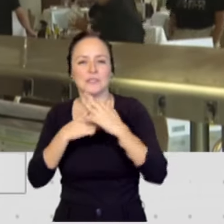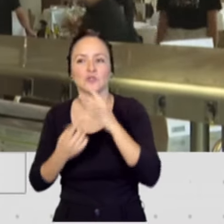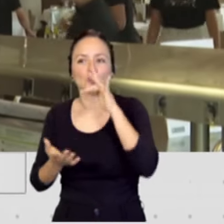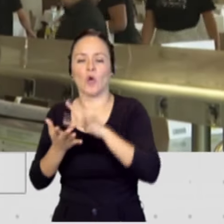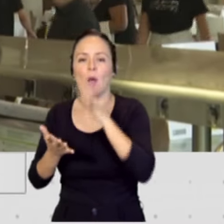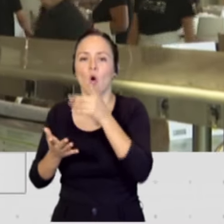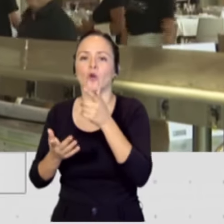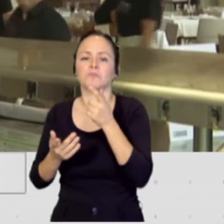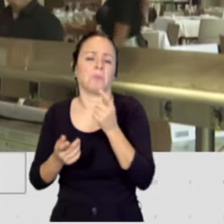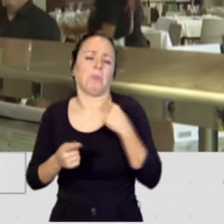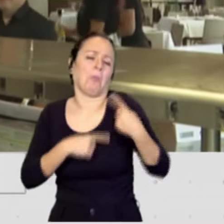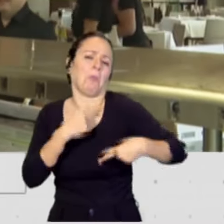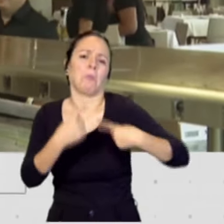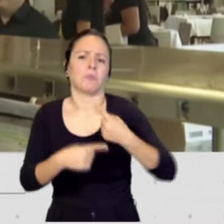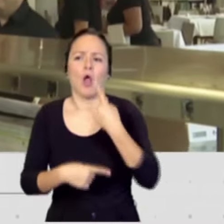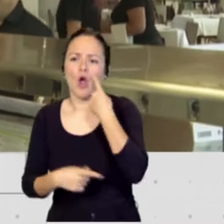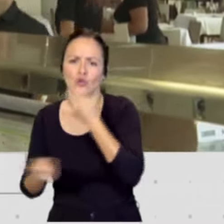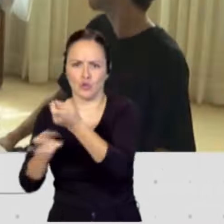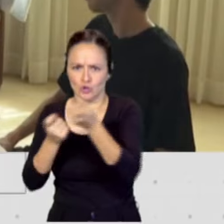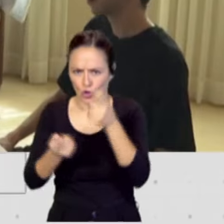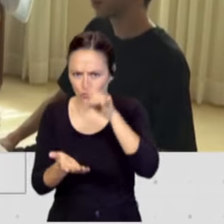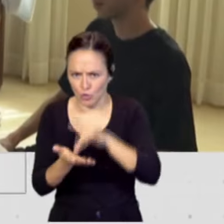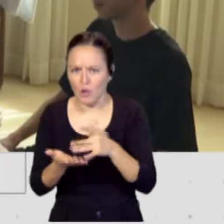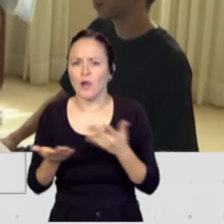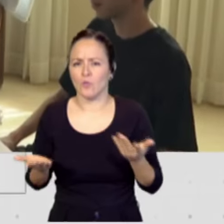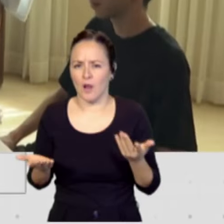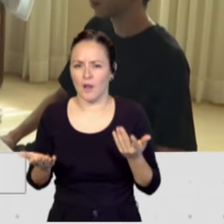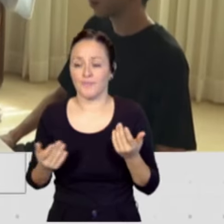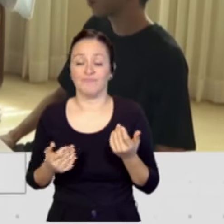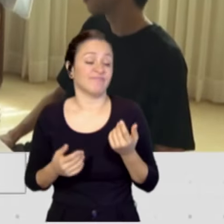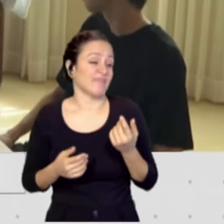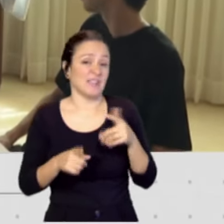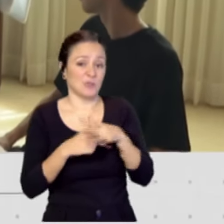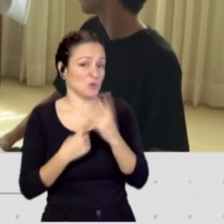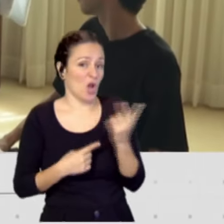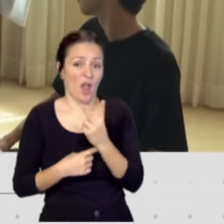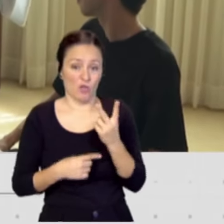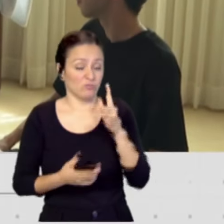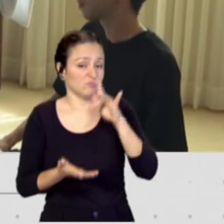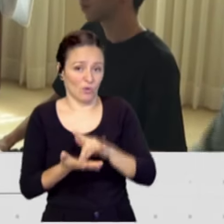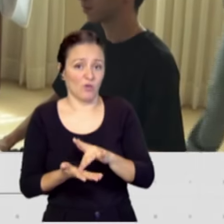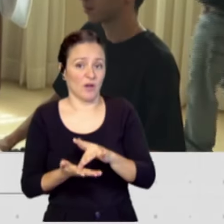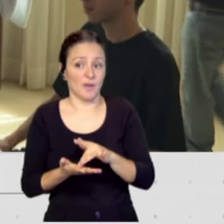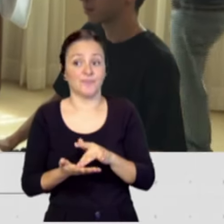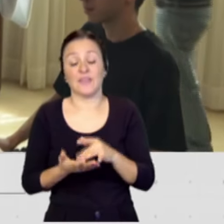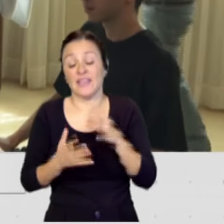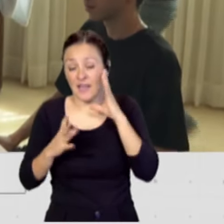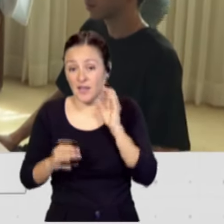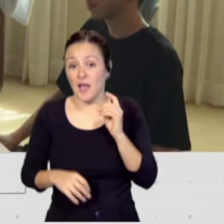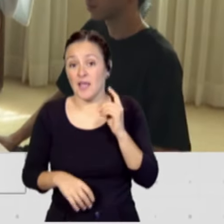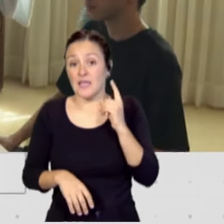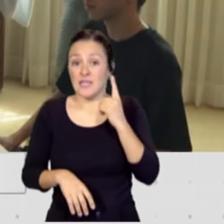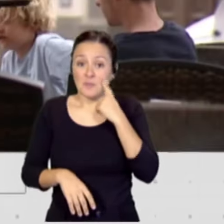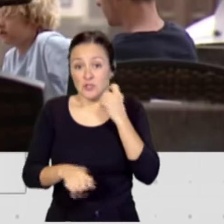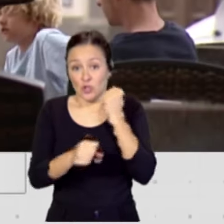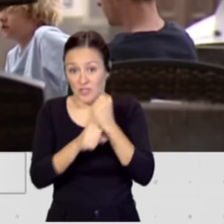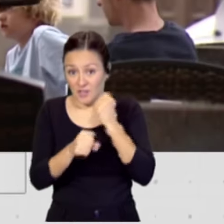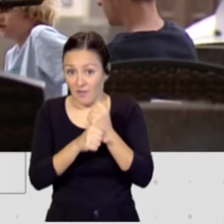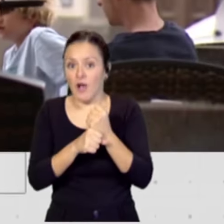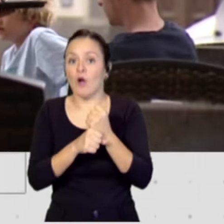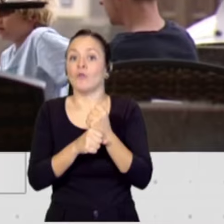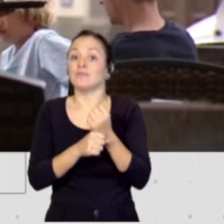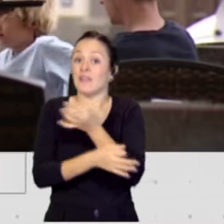en controles rutinarios Pues en ambos casos hombre la eficacia de la inspección de trabajo psicosocial va a